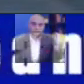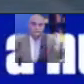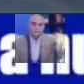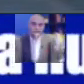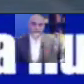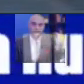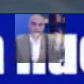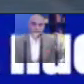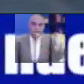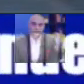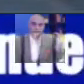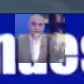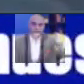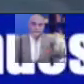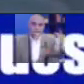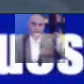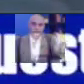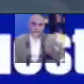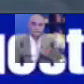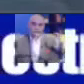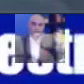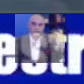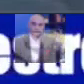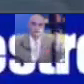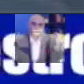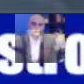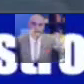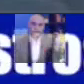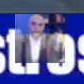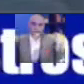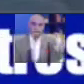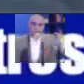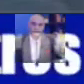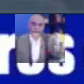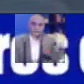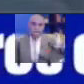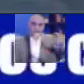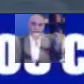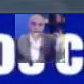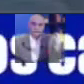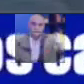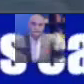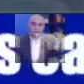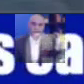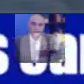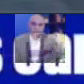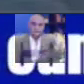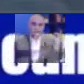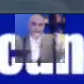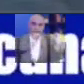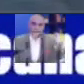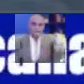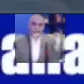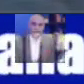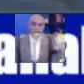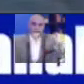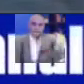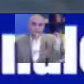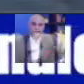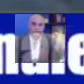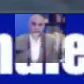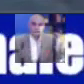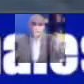sería capaz de negar que este proyecto de reforma electoral pretende responder de frente